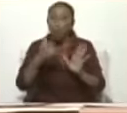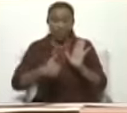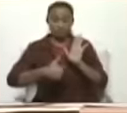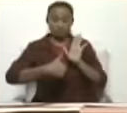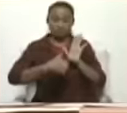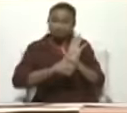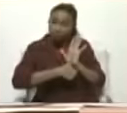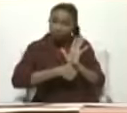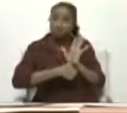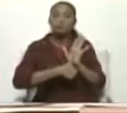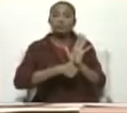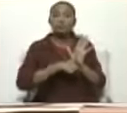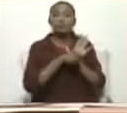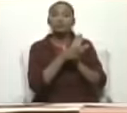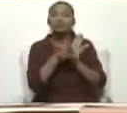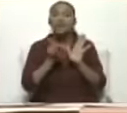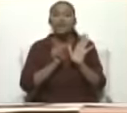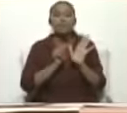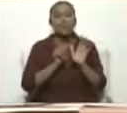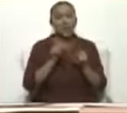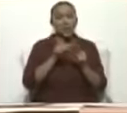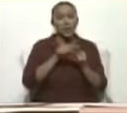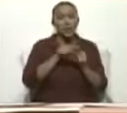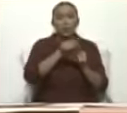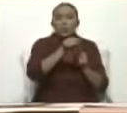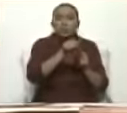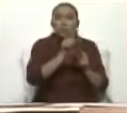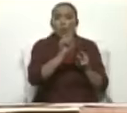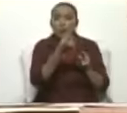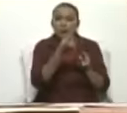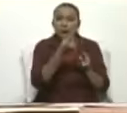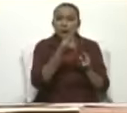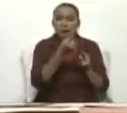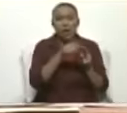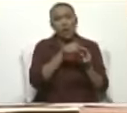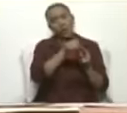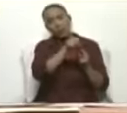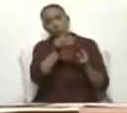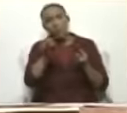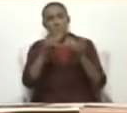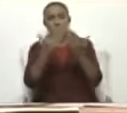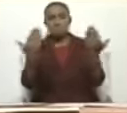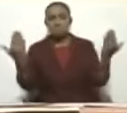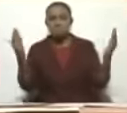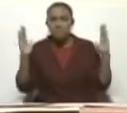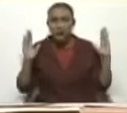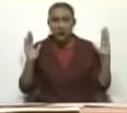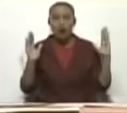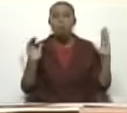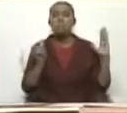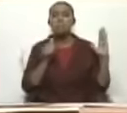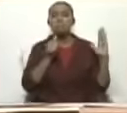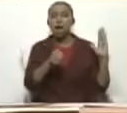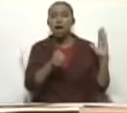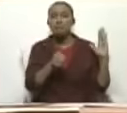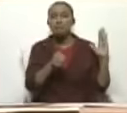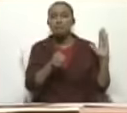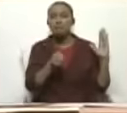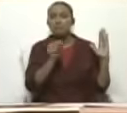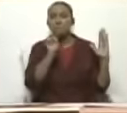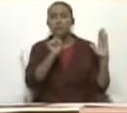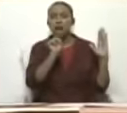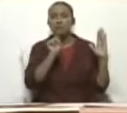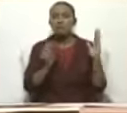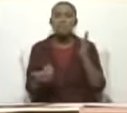cuando usted camina, ¿cuántos pasos? 5 pasos. 1, 2, 3, 4, 5, que se mete detrás de una cosa ahí, ya está la pantalla. Y usted no tiene